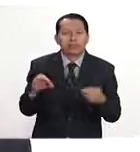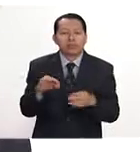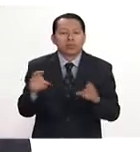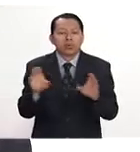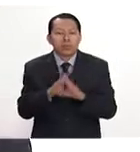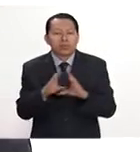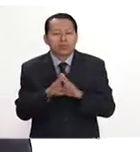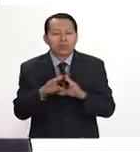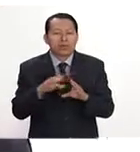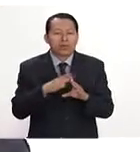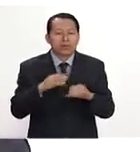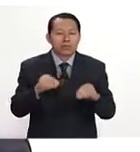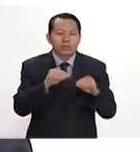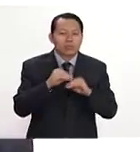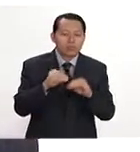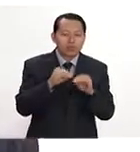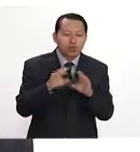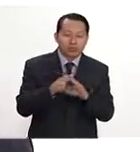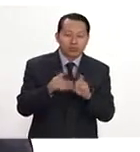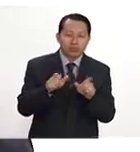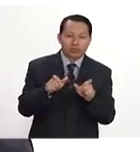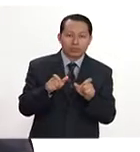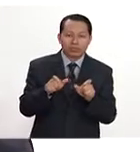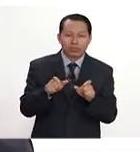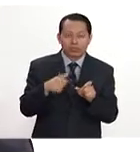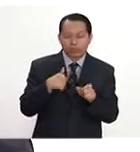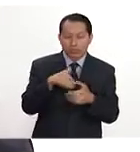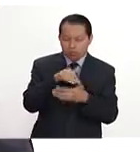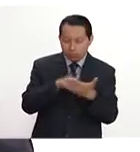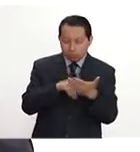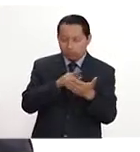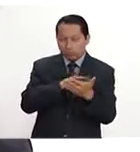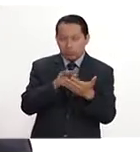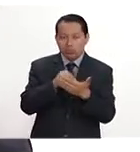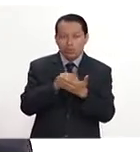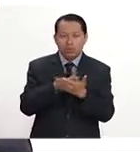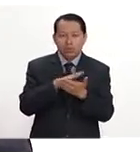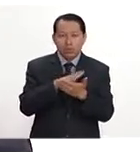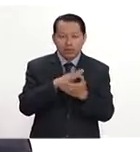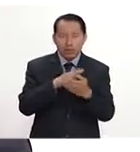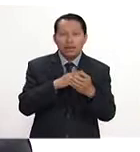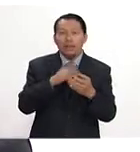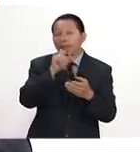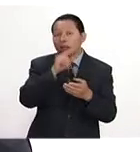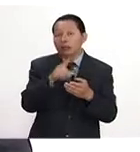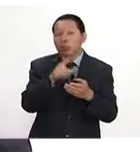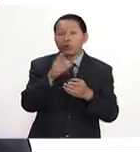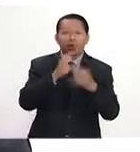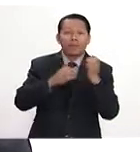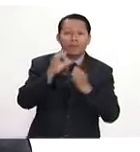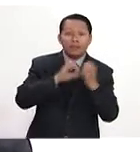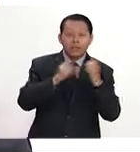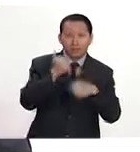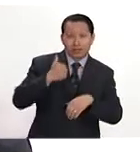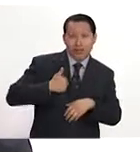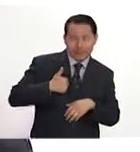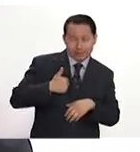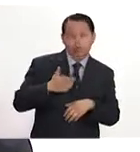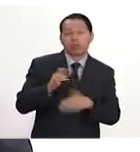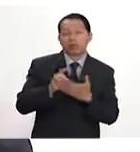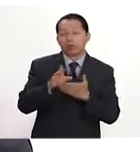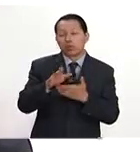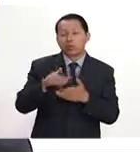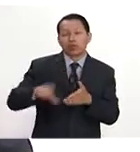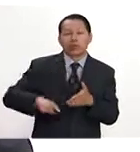está negociando desde un plano defensivo. Leía yo, por ejemplo, el documento de la Cámara de Comercio de Canadá, que le envió al gobierno para manifestar